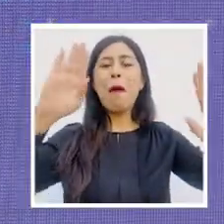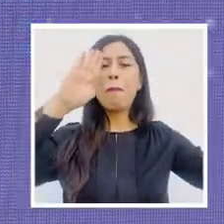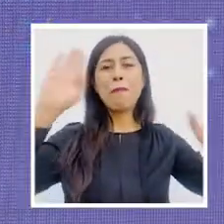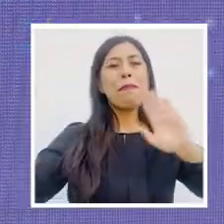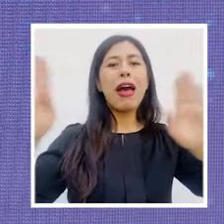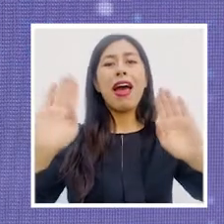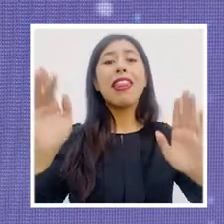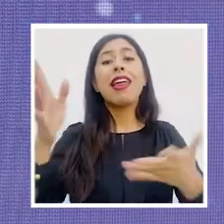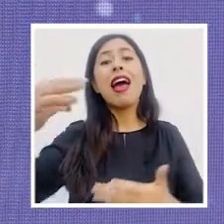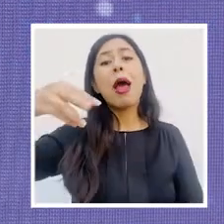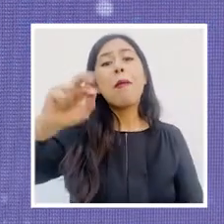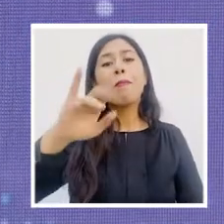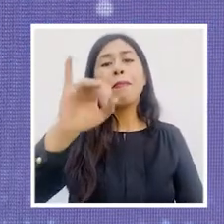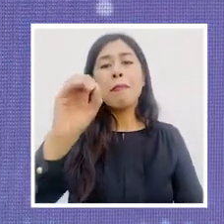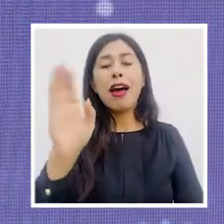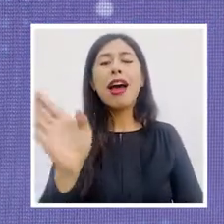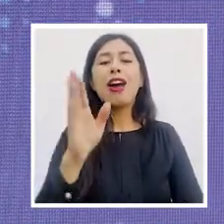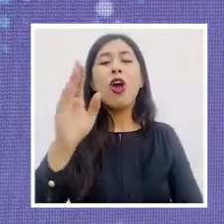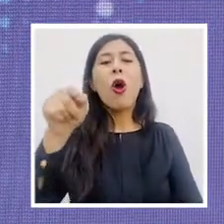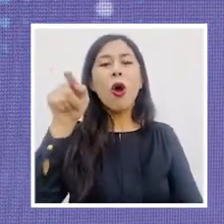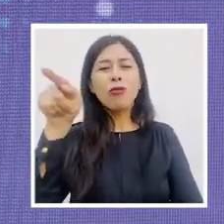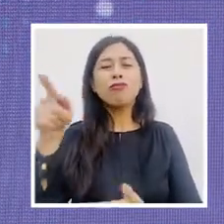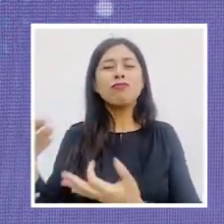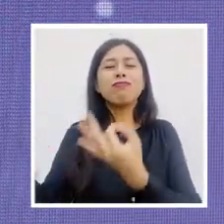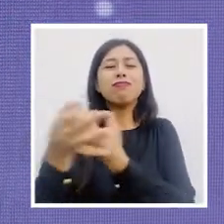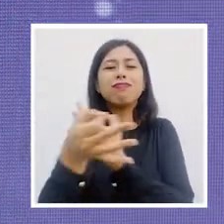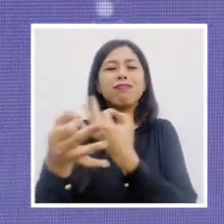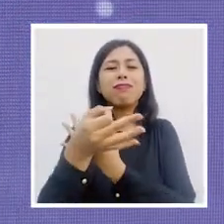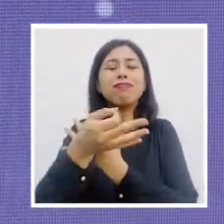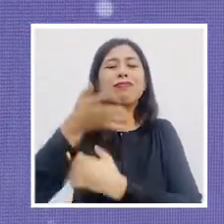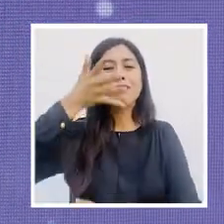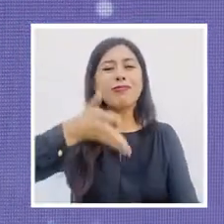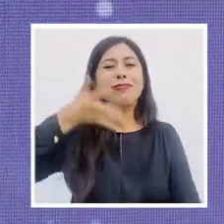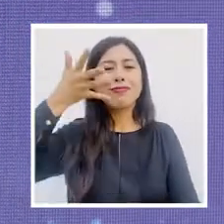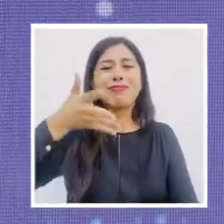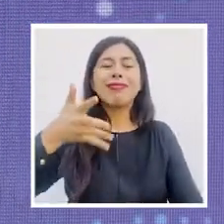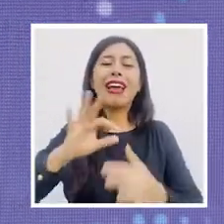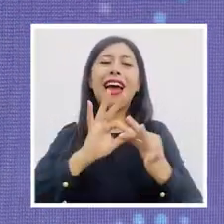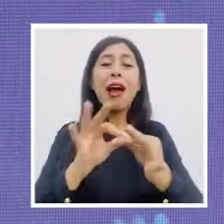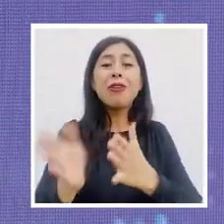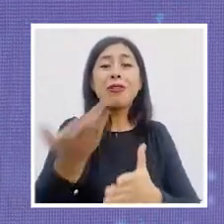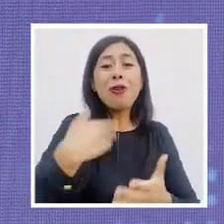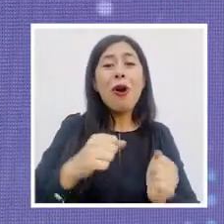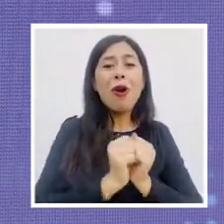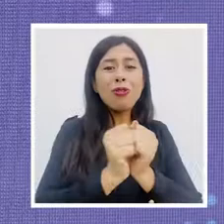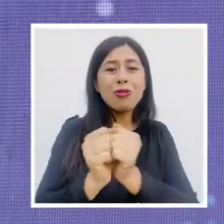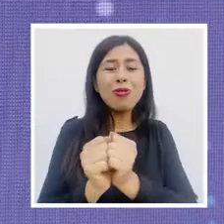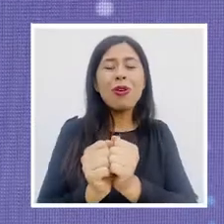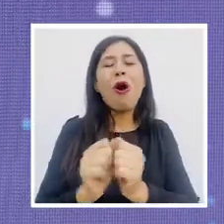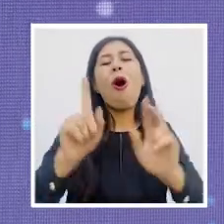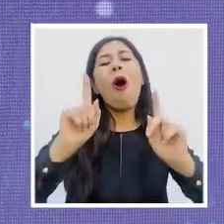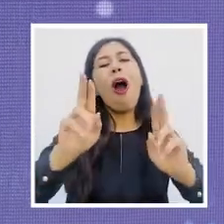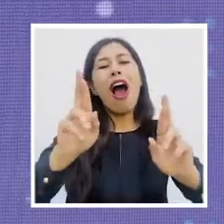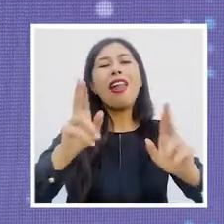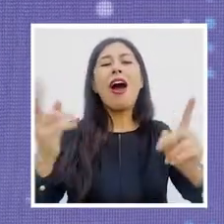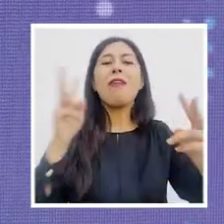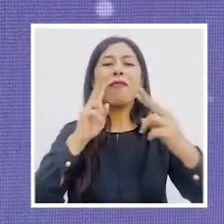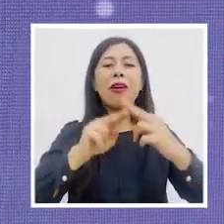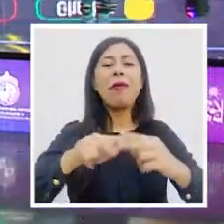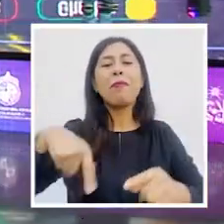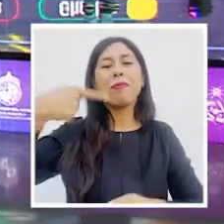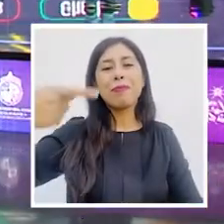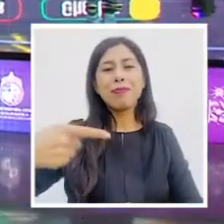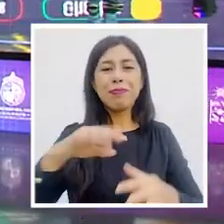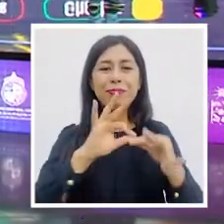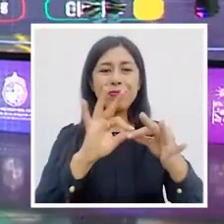a don Mario Amuy, que nos presentó el día, entonces, la charla del selecto. Muchísimas gracias por estar junto a nosotros. Esperamos verlo en otra oportunidad, Mario.